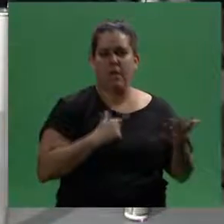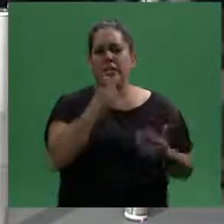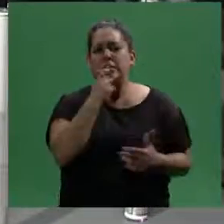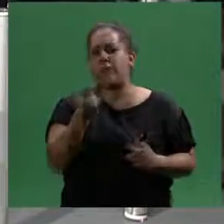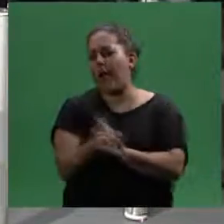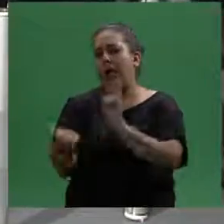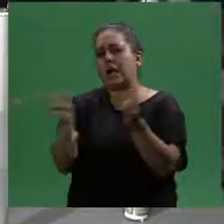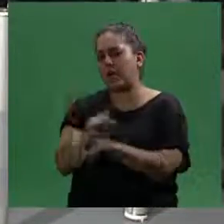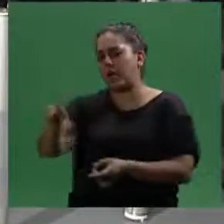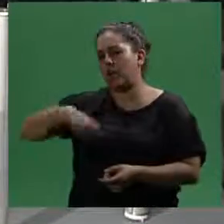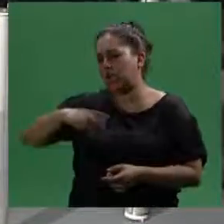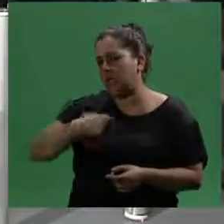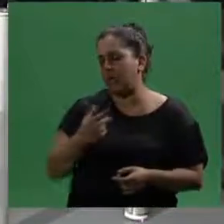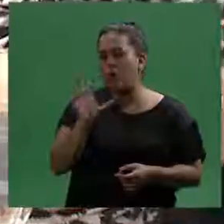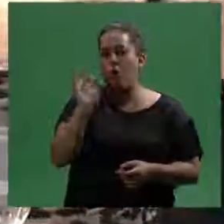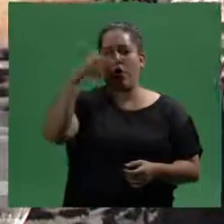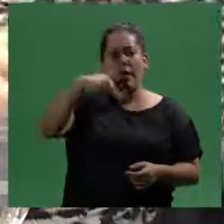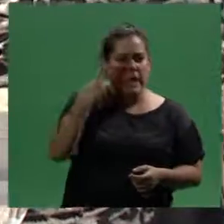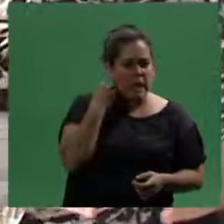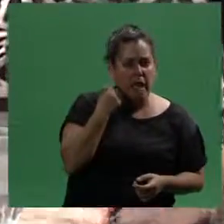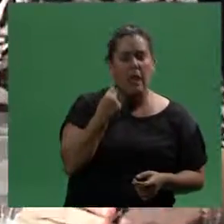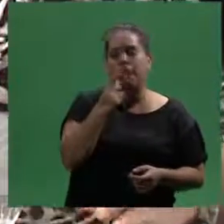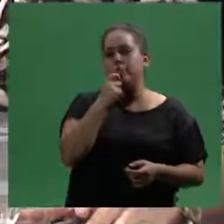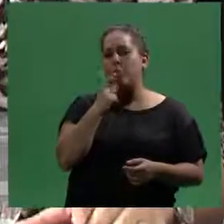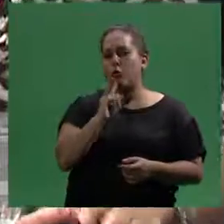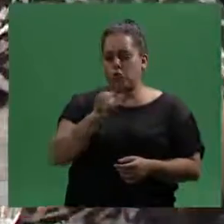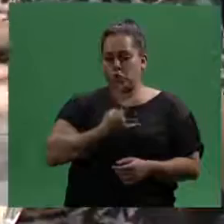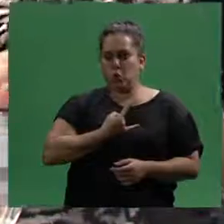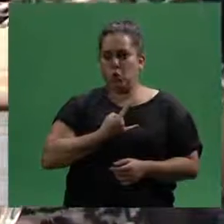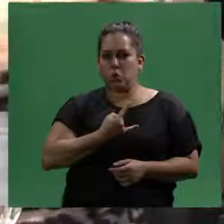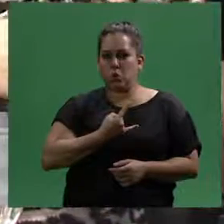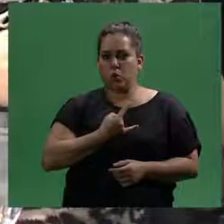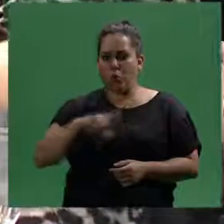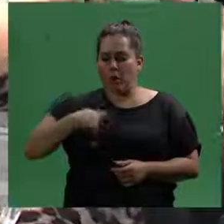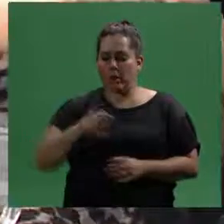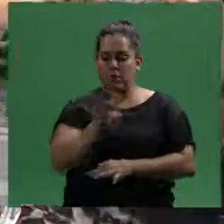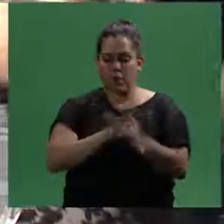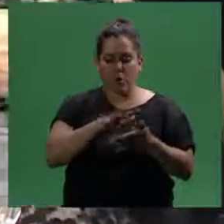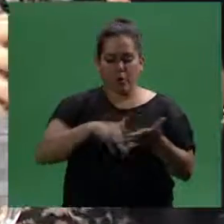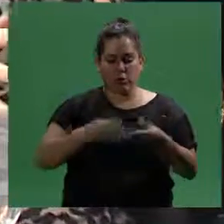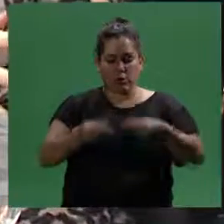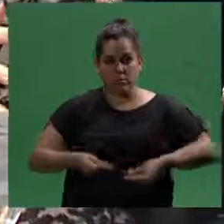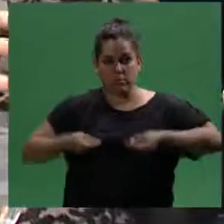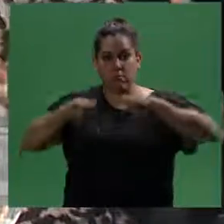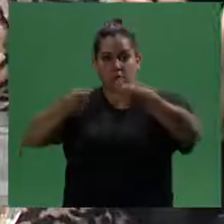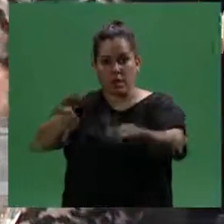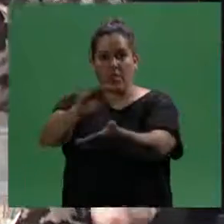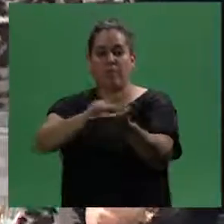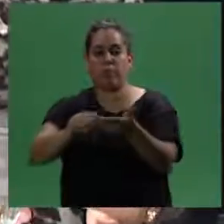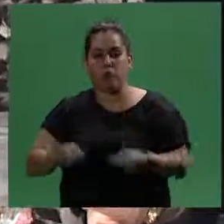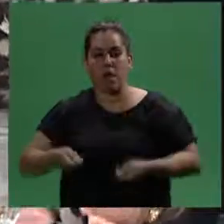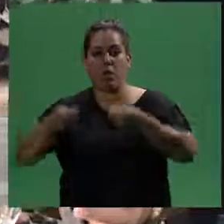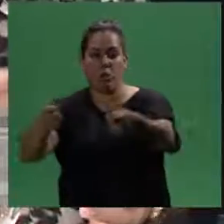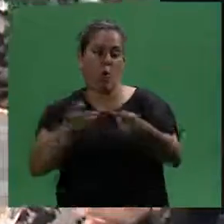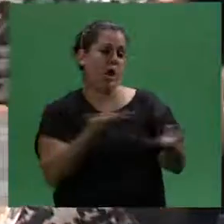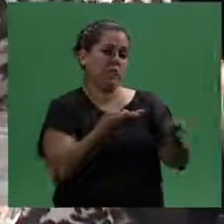puede pasar al revés de que sean los gremios, las organizaciones sociales, ONG, armen su proyecto y luego lo